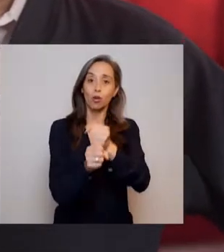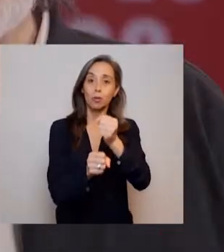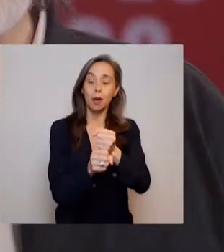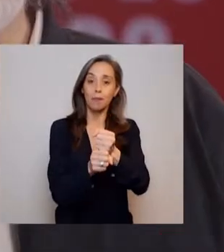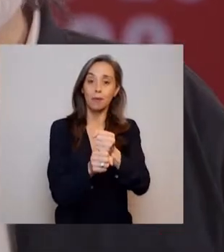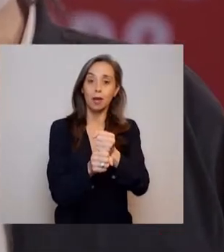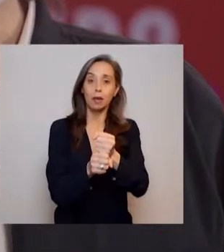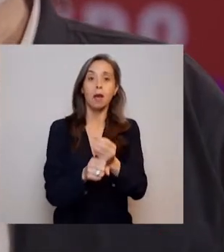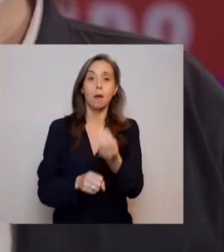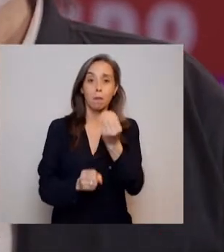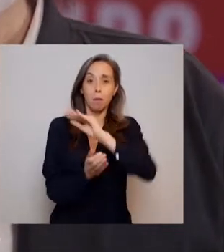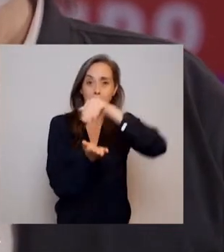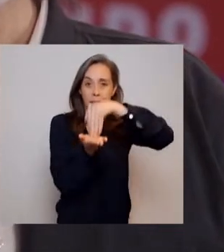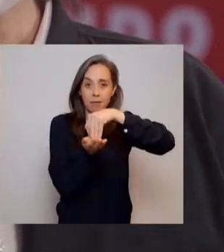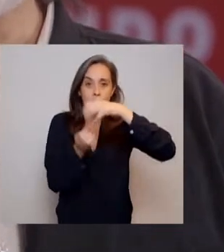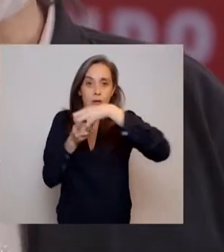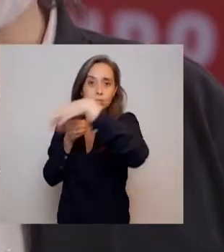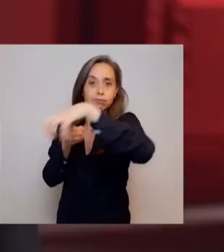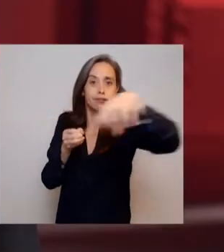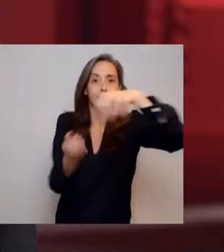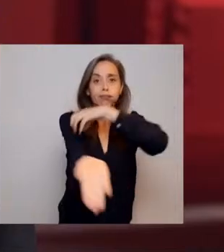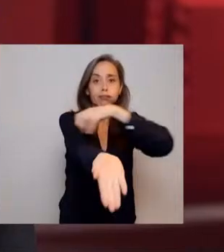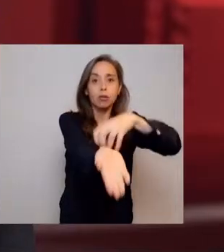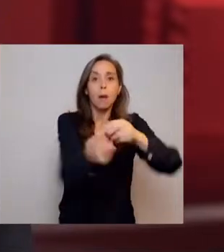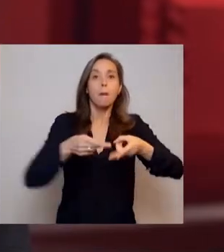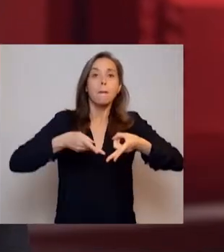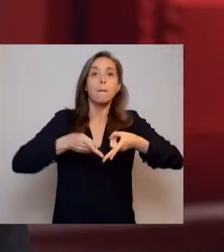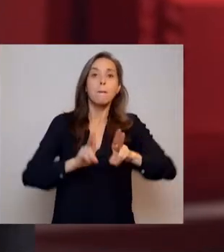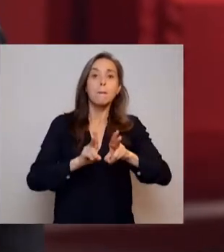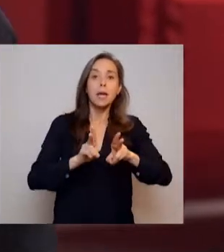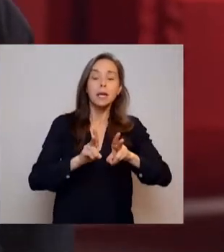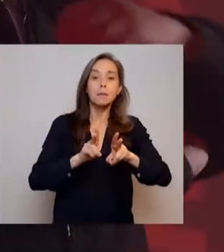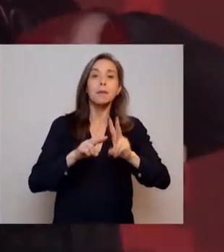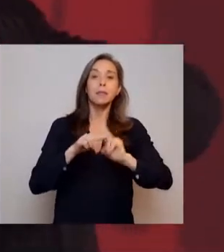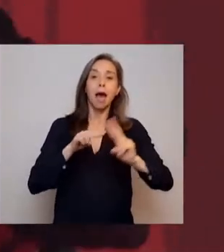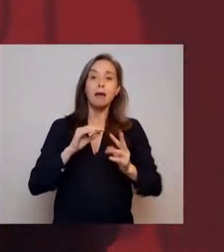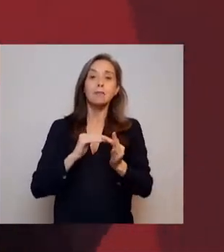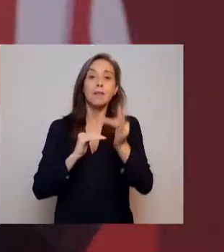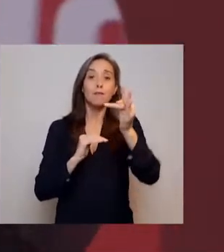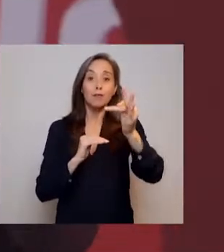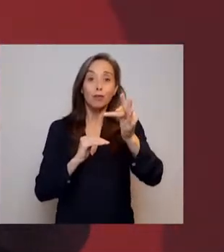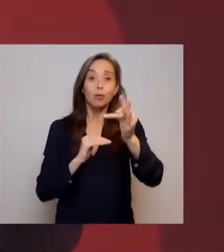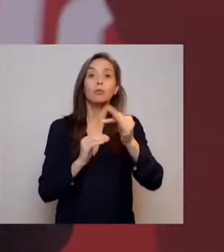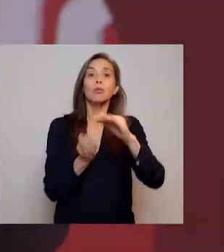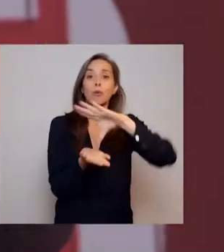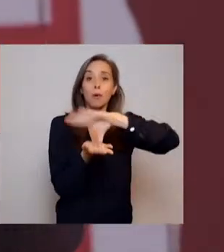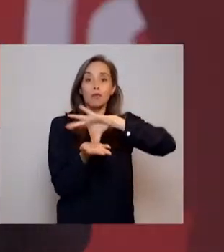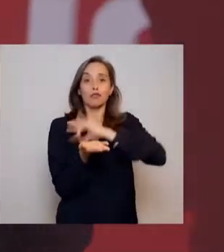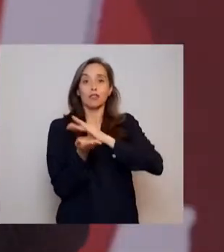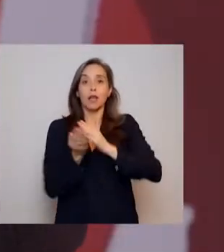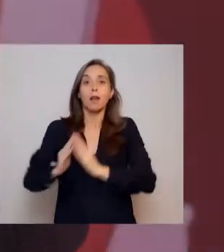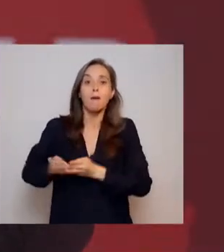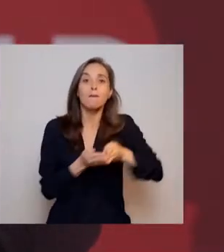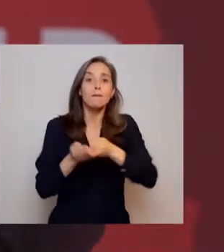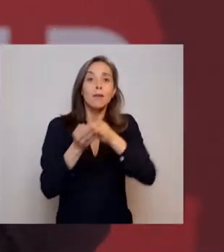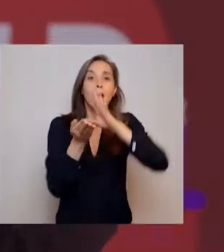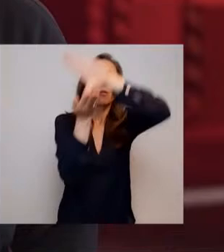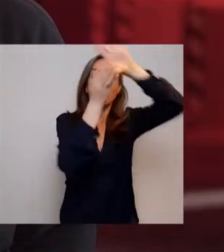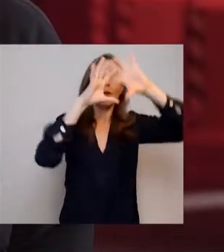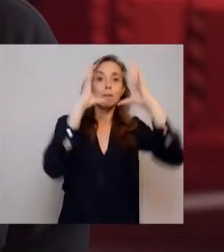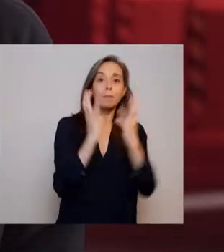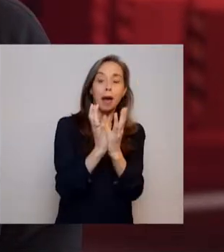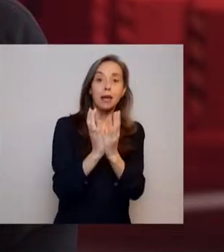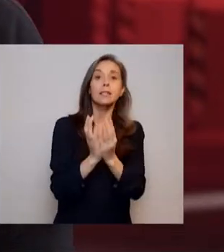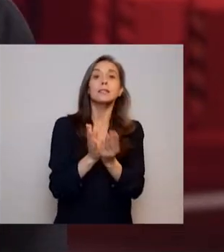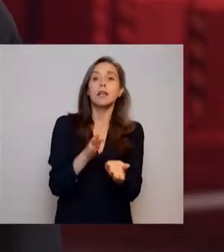bajaré para que una efectiva descentralización nos permita construir el corredor bioceánico el puerto